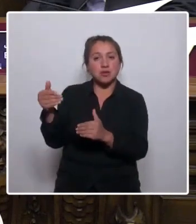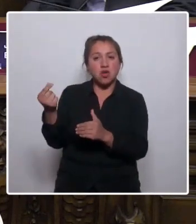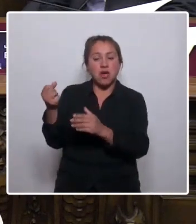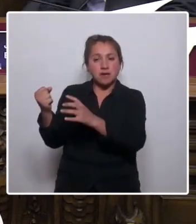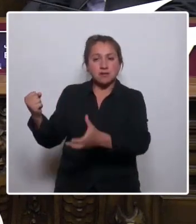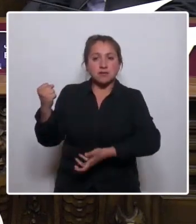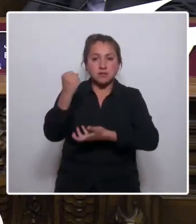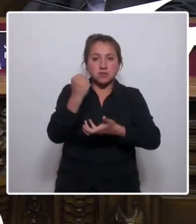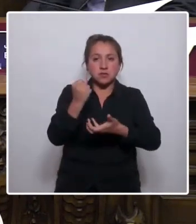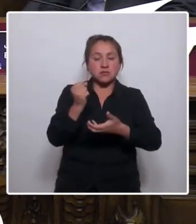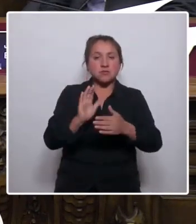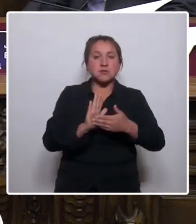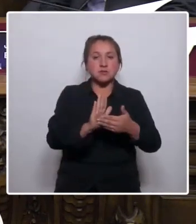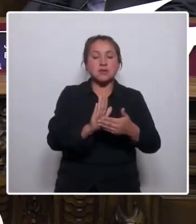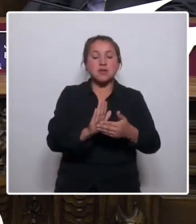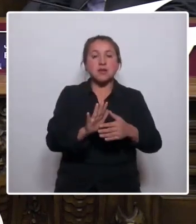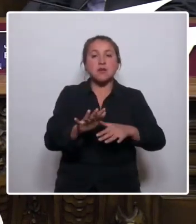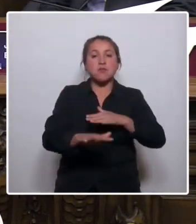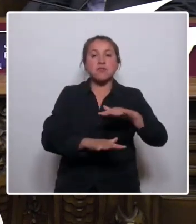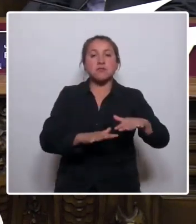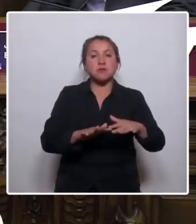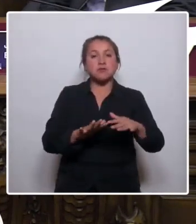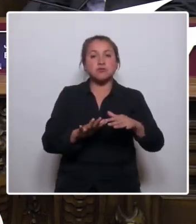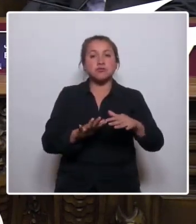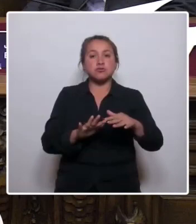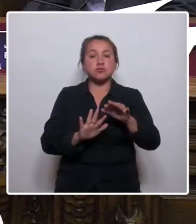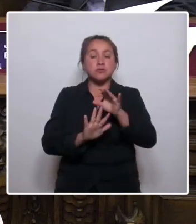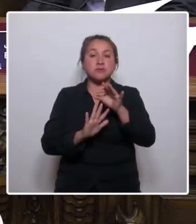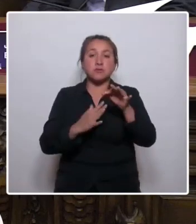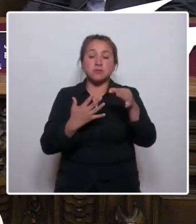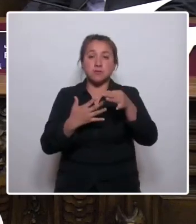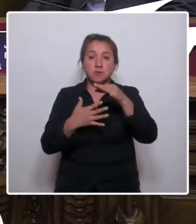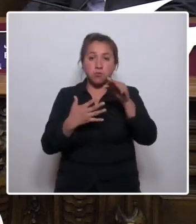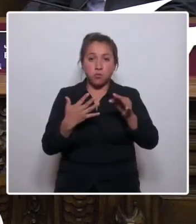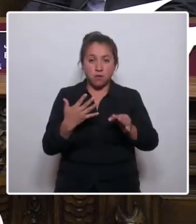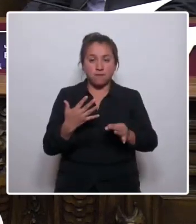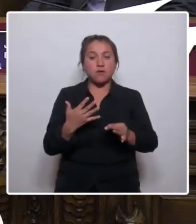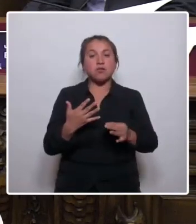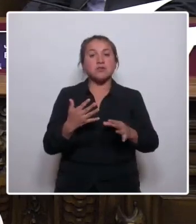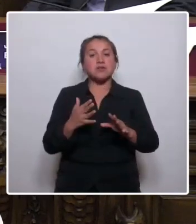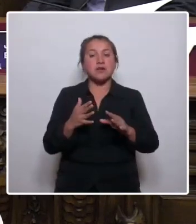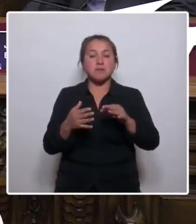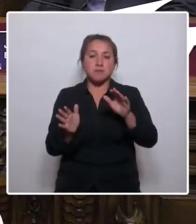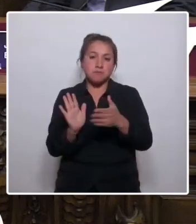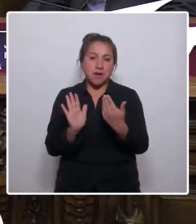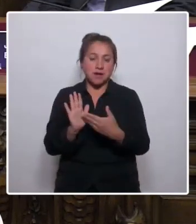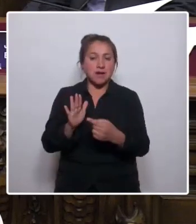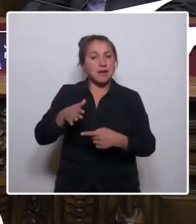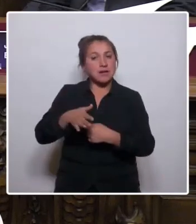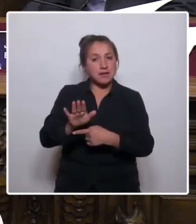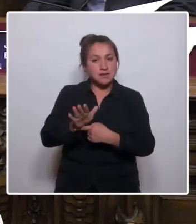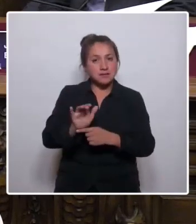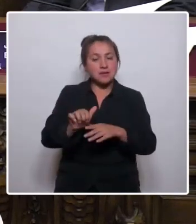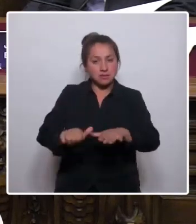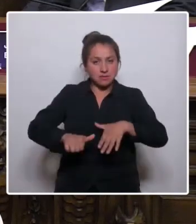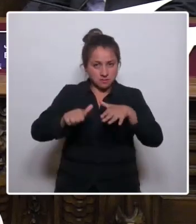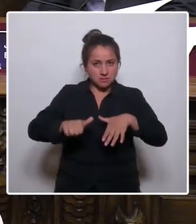presentada por Movimientos Sociales y Lista del Pueblo, que figura en las páginas 15 y